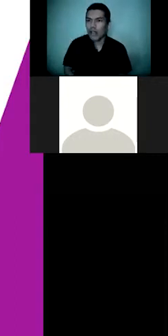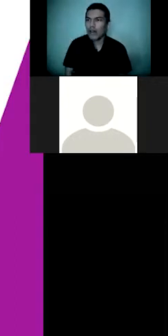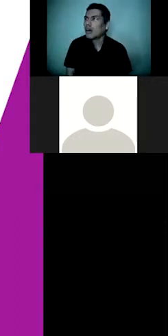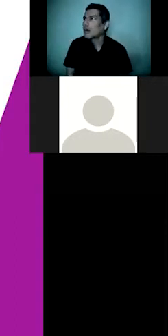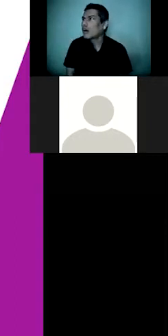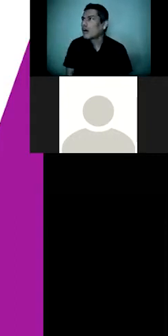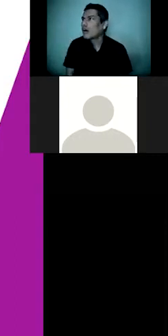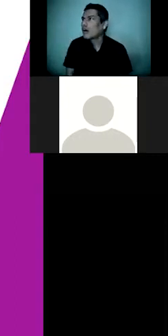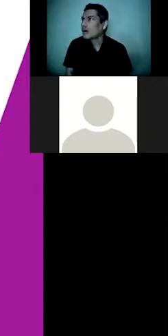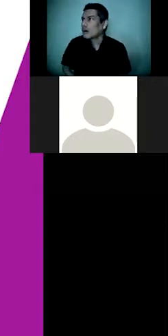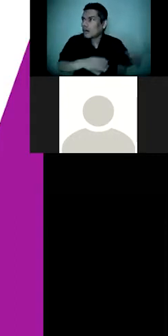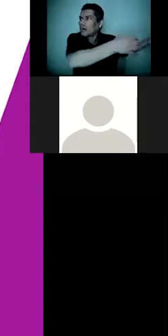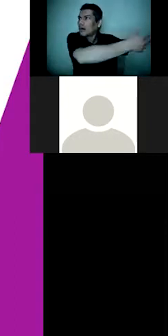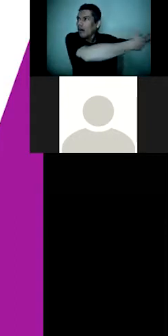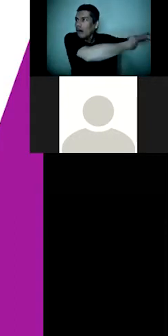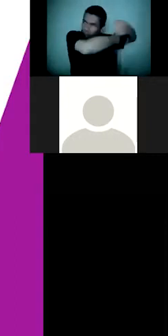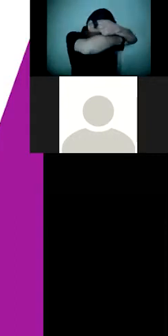Y el niño no entendía nada.